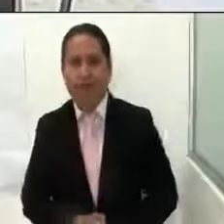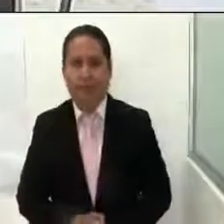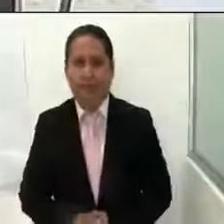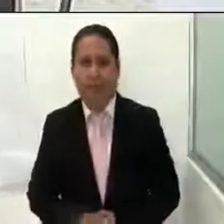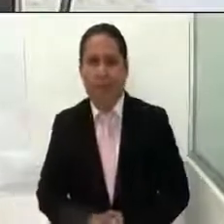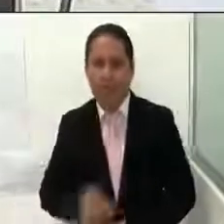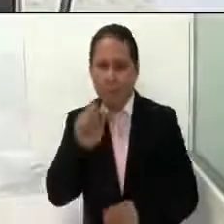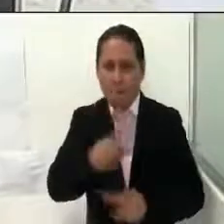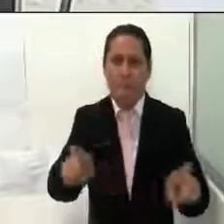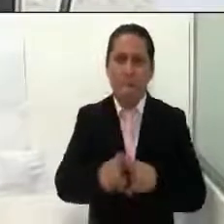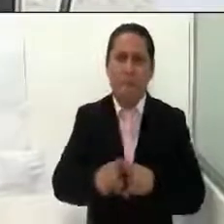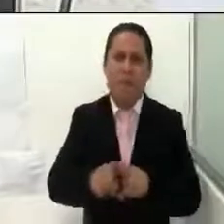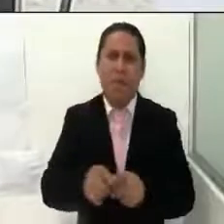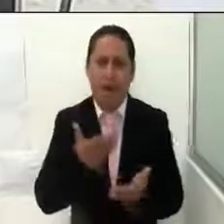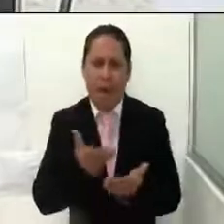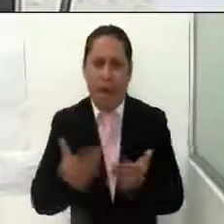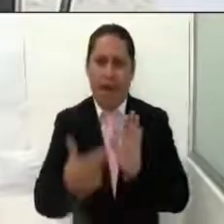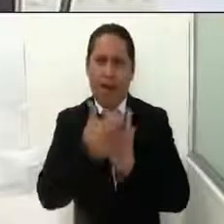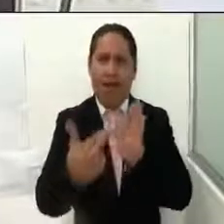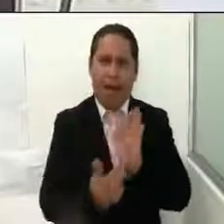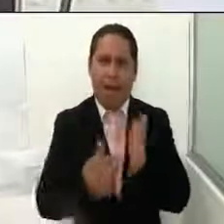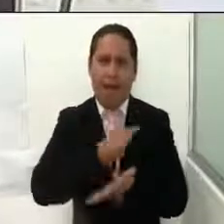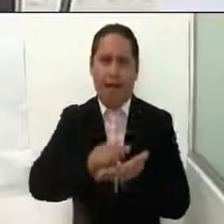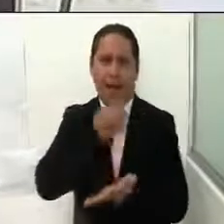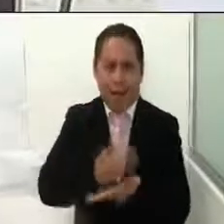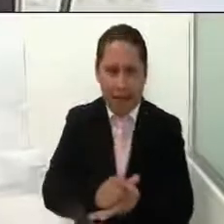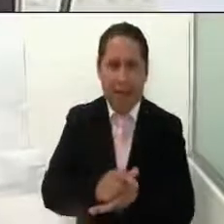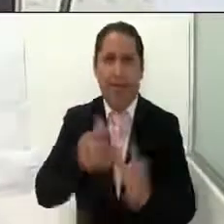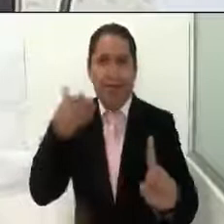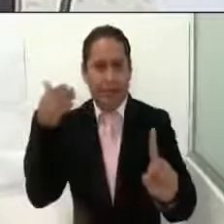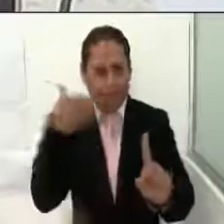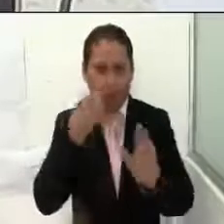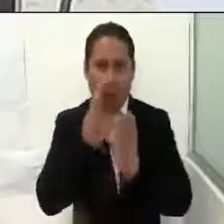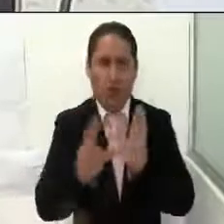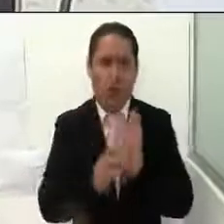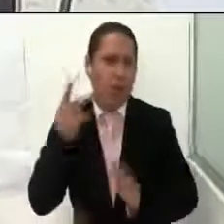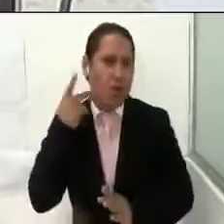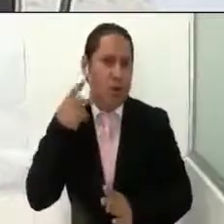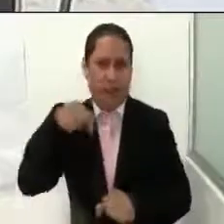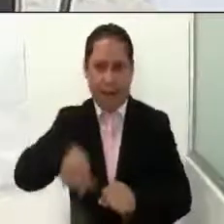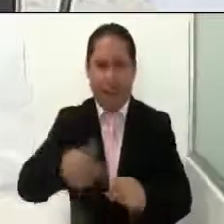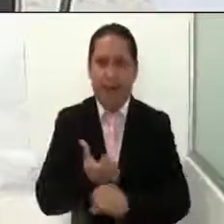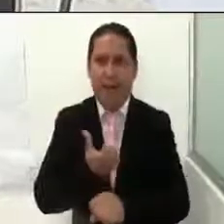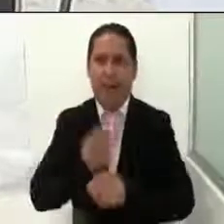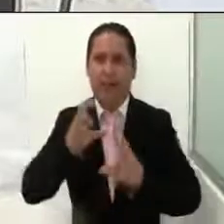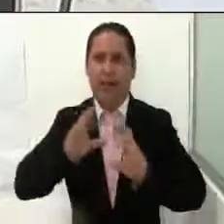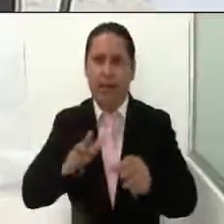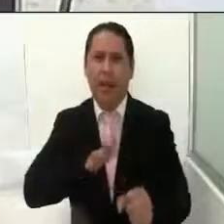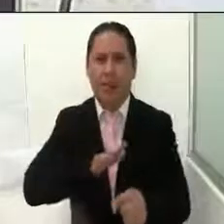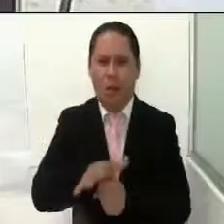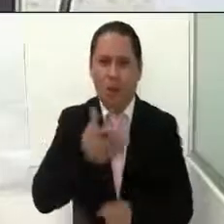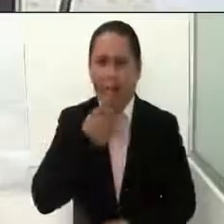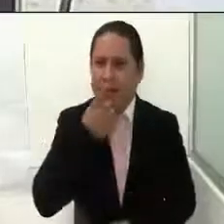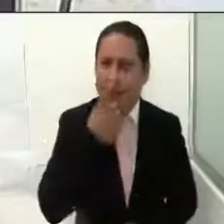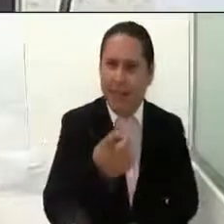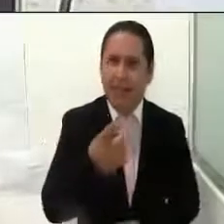considerando la reciente reforma de la que fue objeto la constitución política local en la cual se establece la